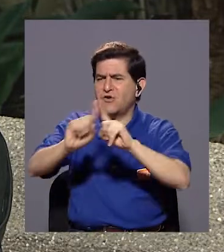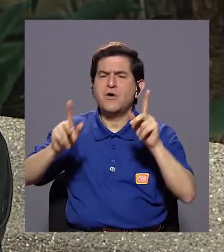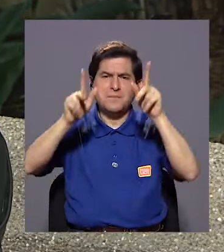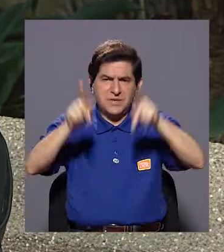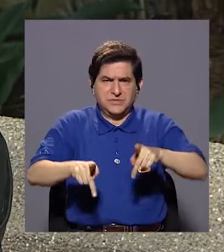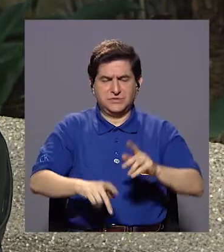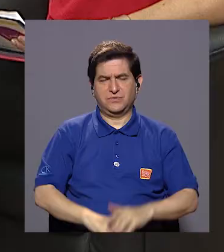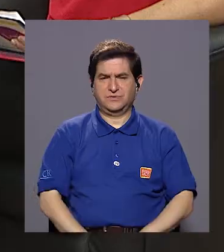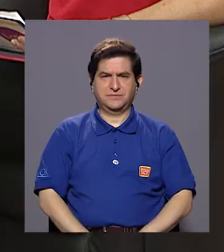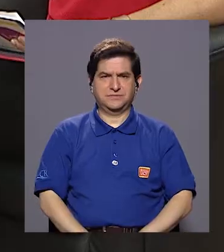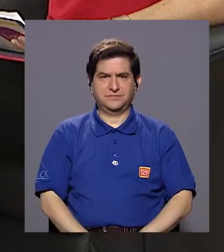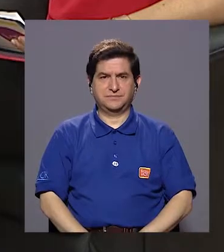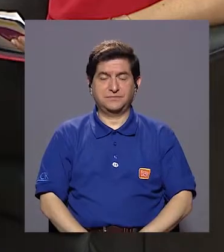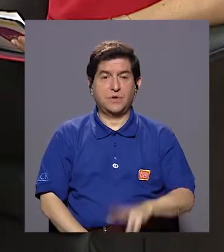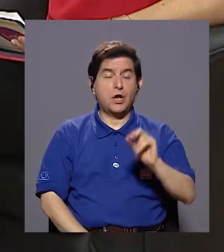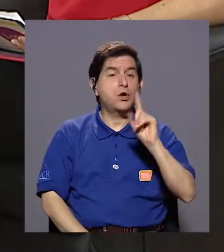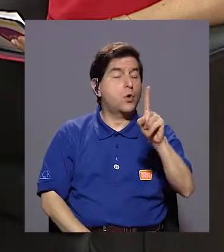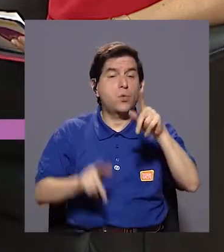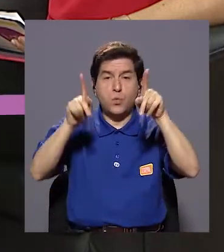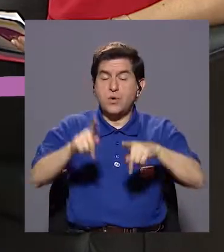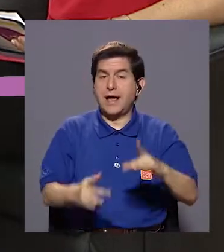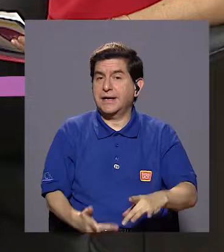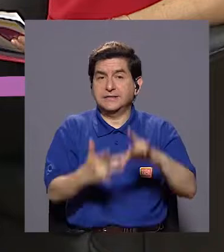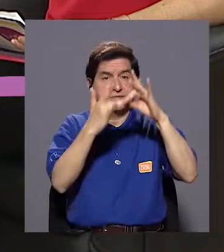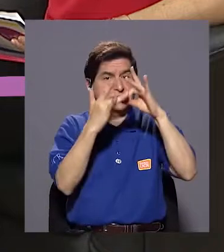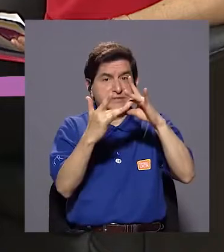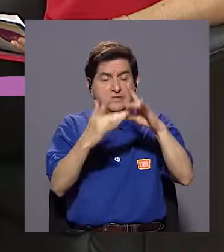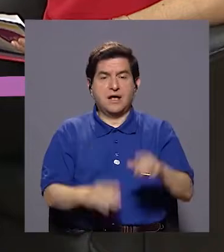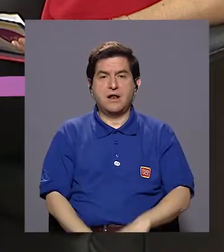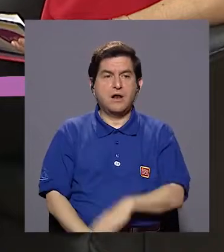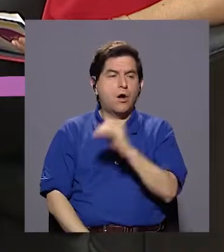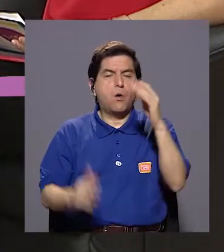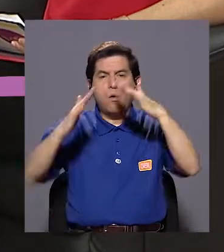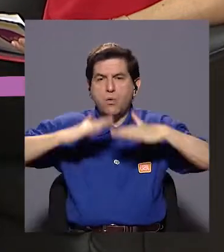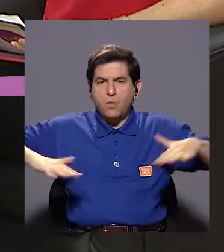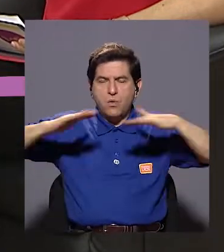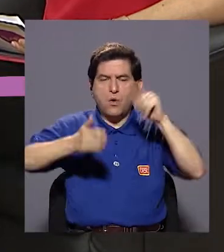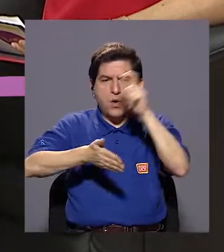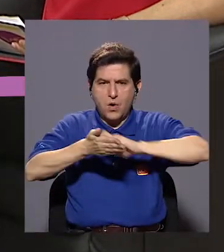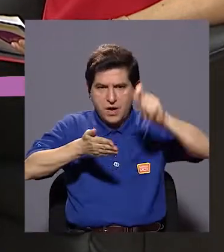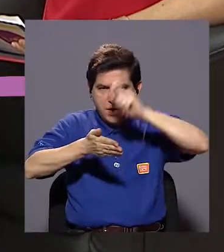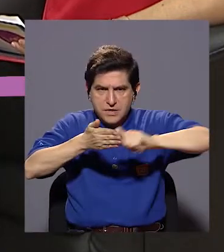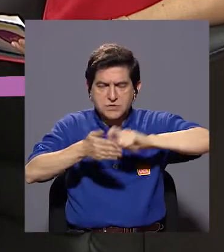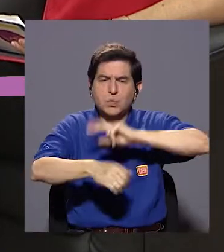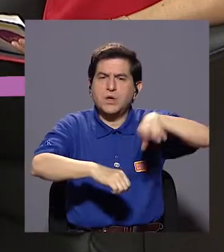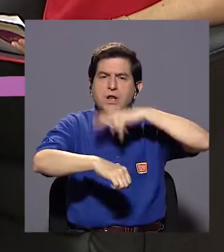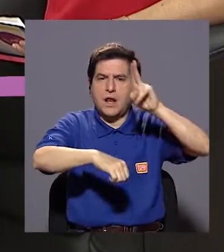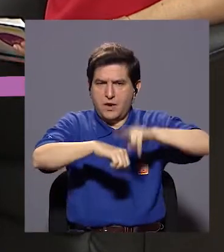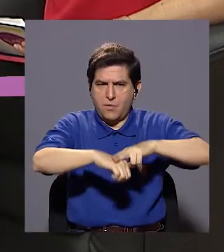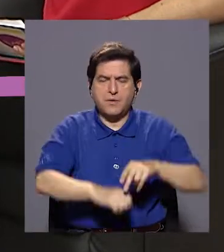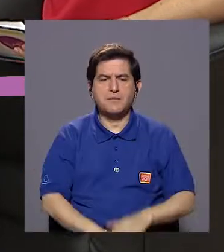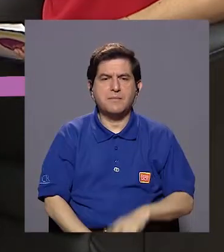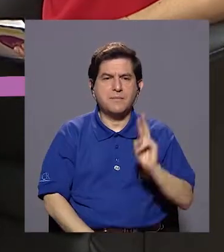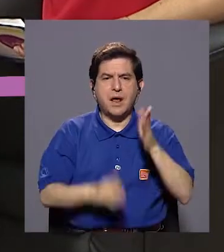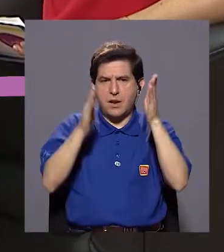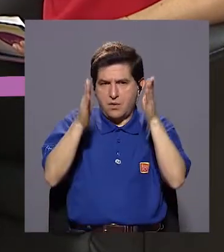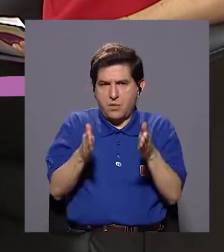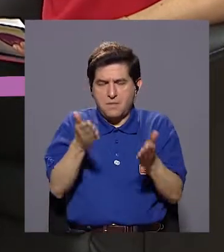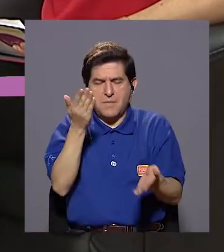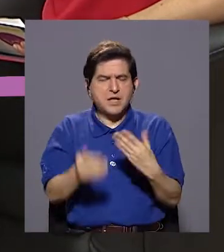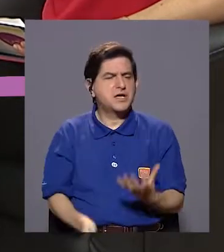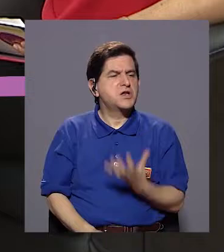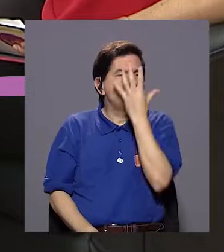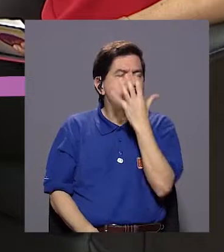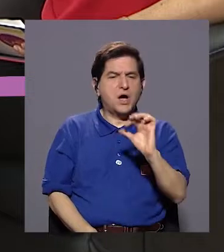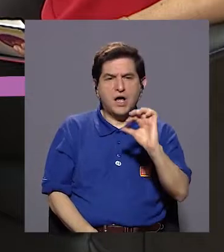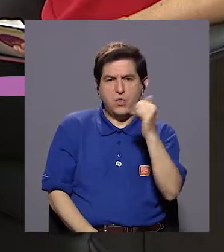diferentes personas, ¿verdad? Y no a una persona en particular. O digamos en el ámbito escolar, que es muy común, qué sé yo, que algún compañerito se enojó